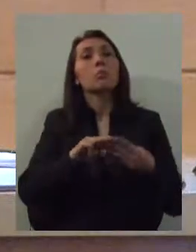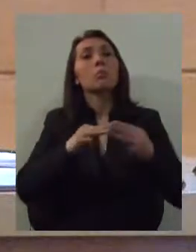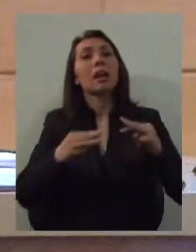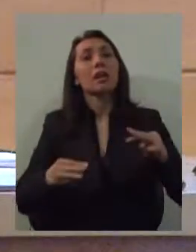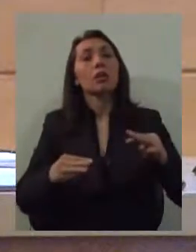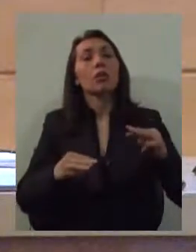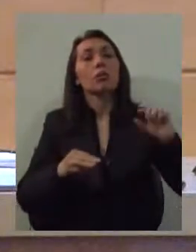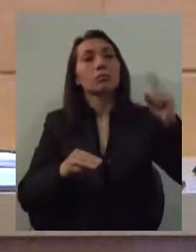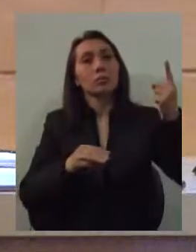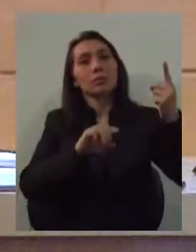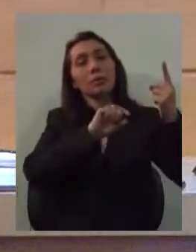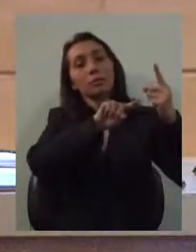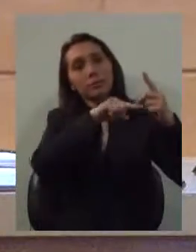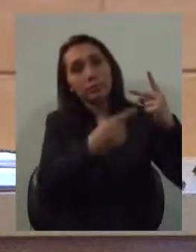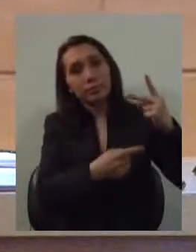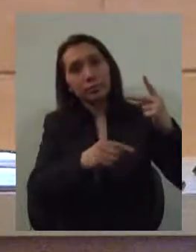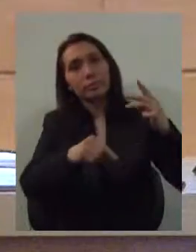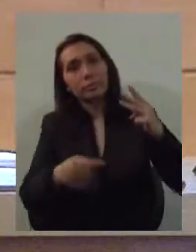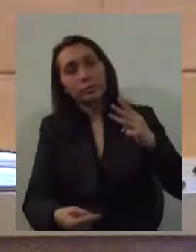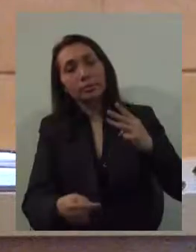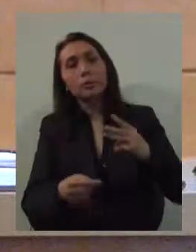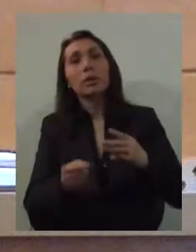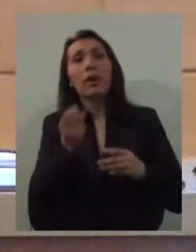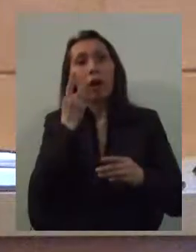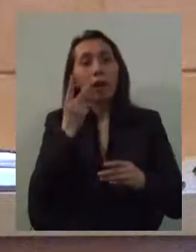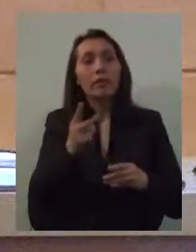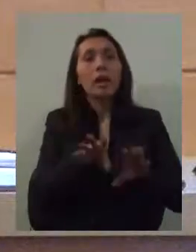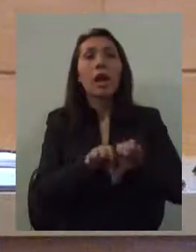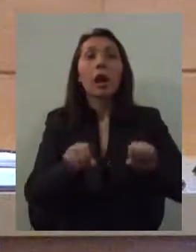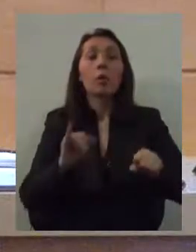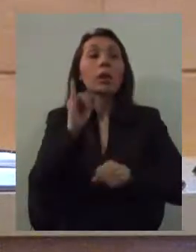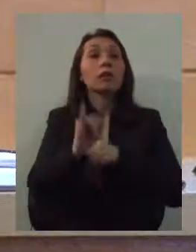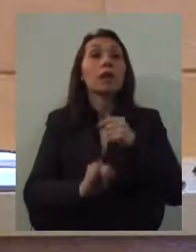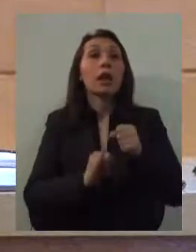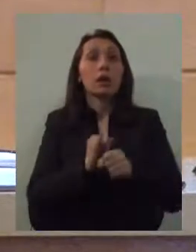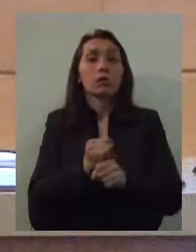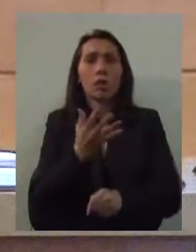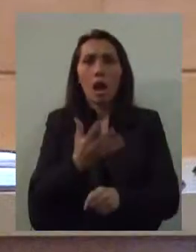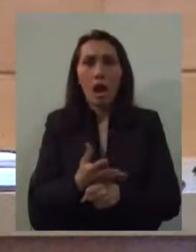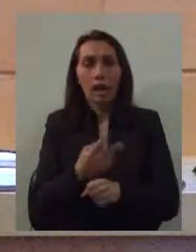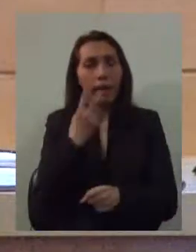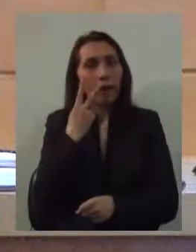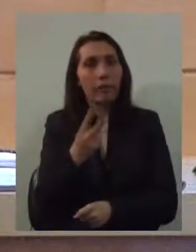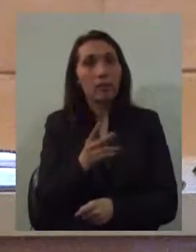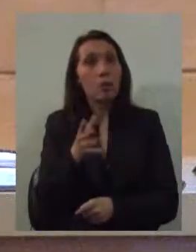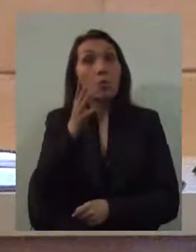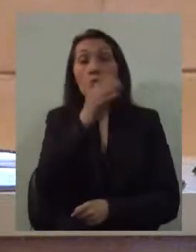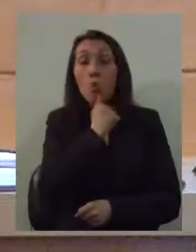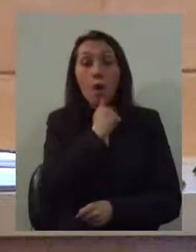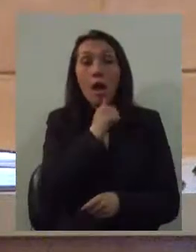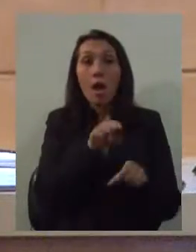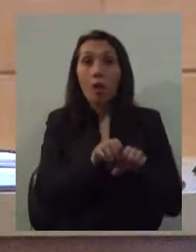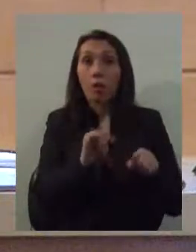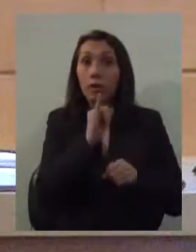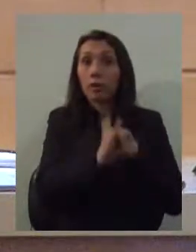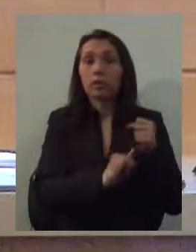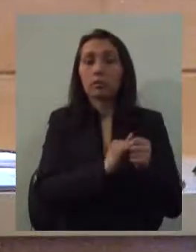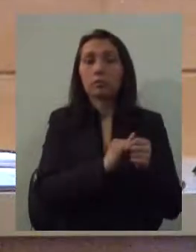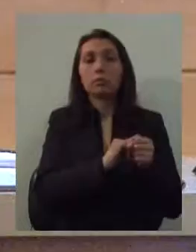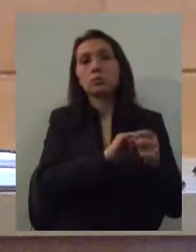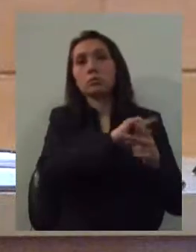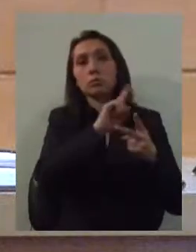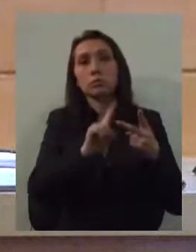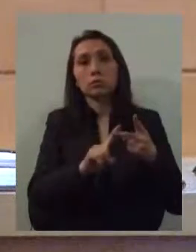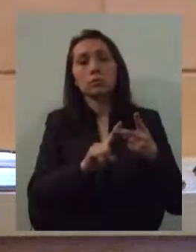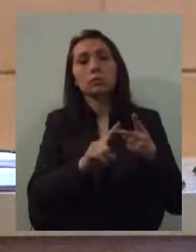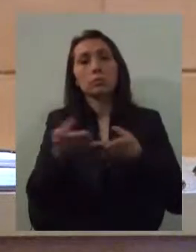Primero, hay que atender a si tenemos tratados internacionales vigentes. De no haberlos, aplicamos un criterio